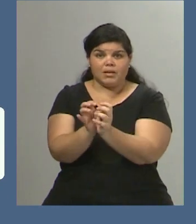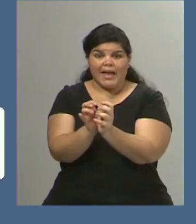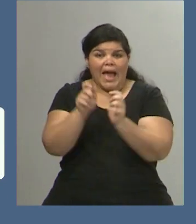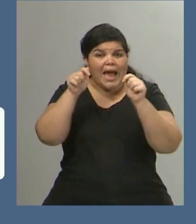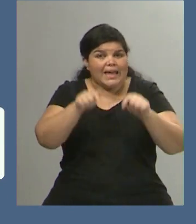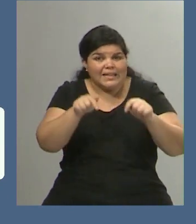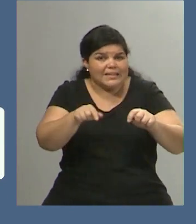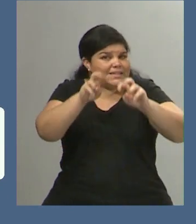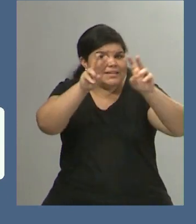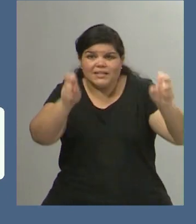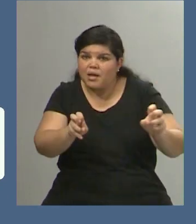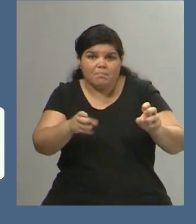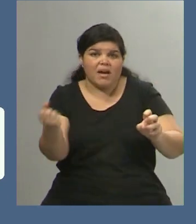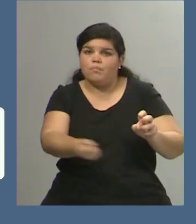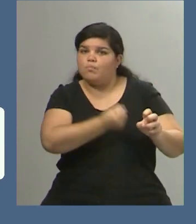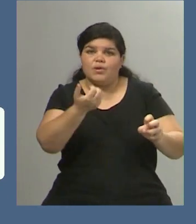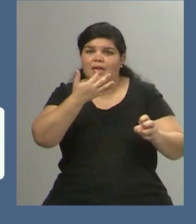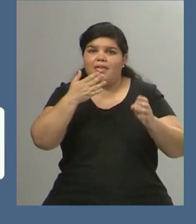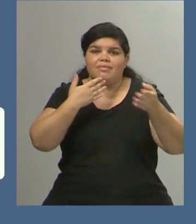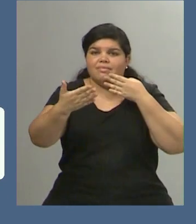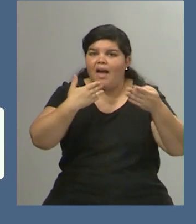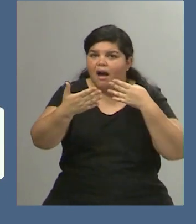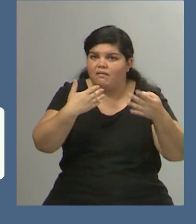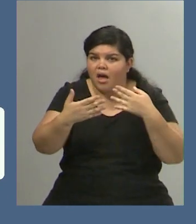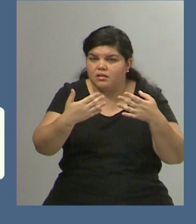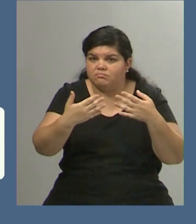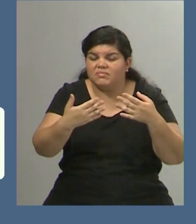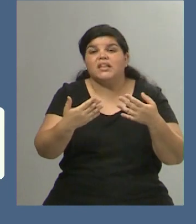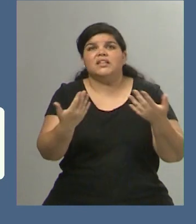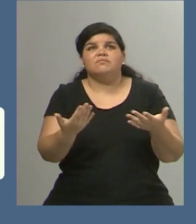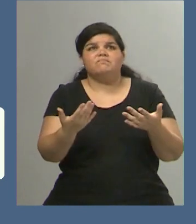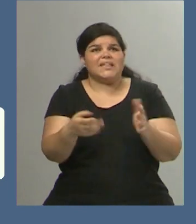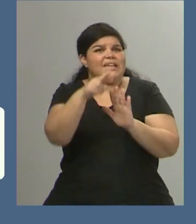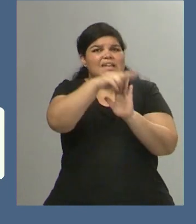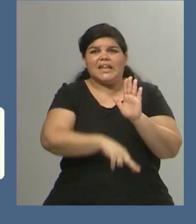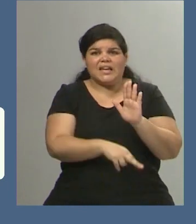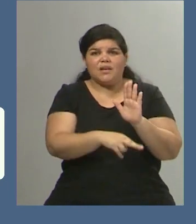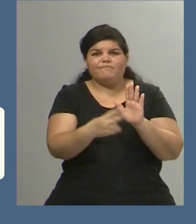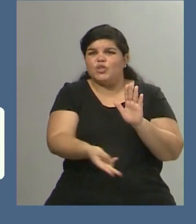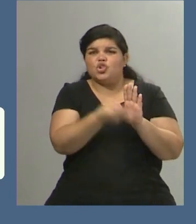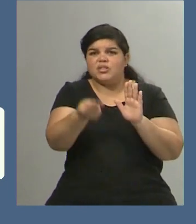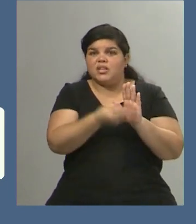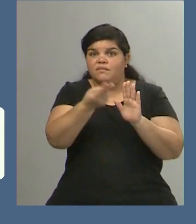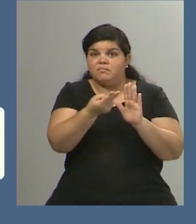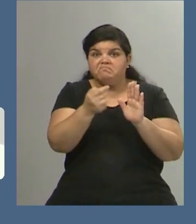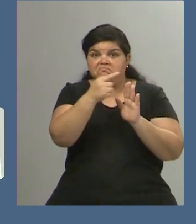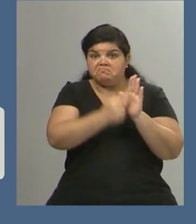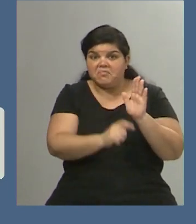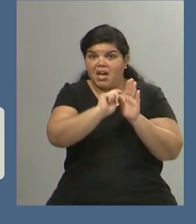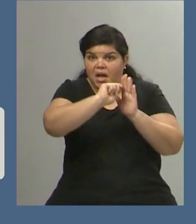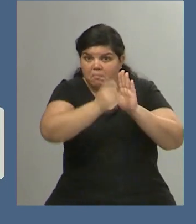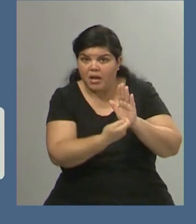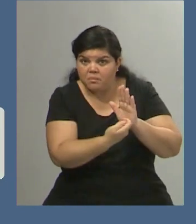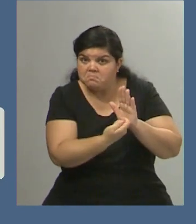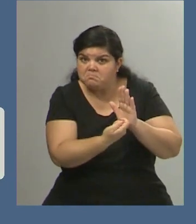es el tema que hay que abordar. Si las reglas no funcionan, hay que Hay que cambiarlas. cambiarla. Tal cual. Y si no se pueden